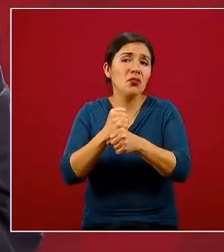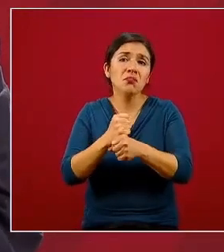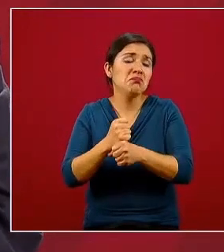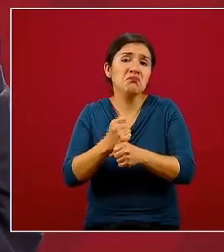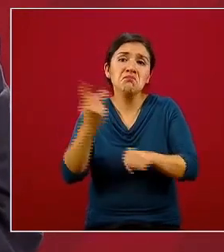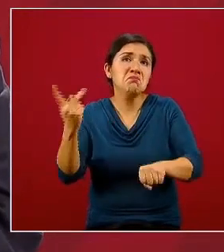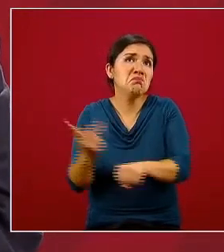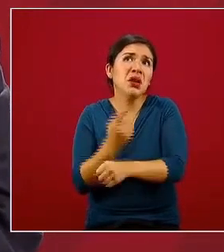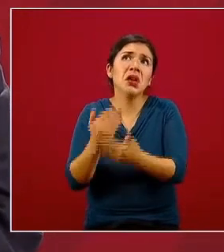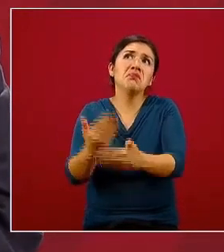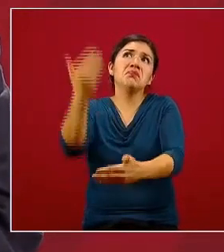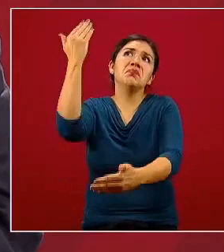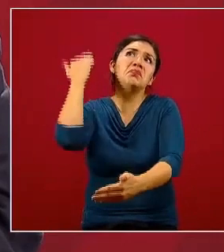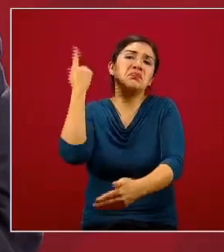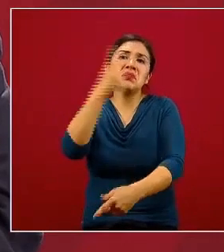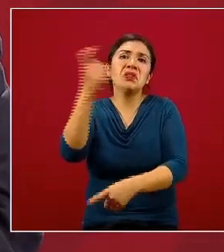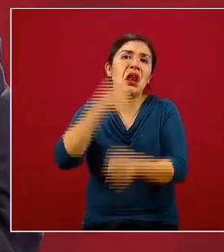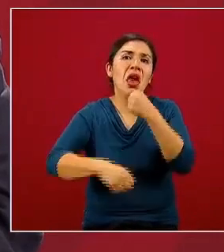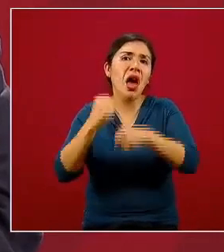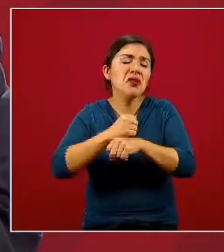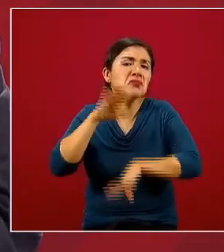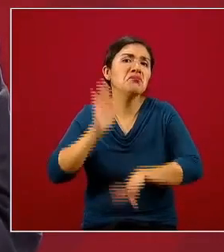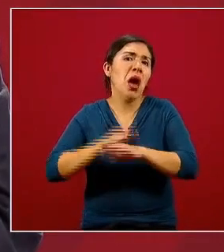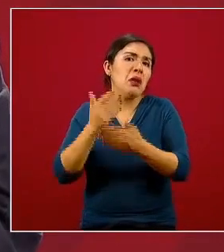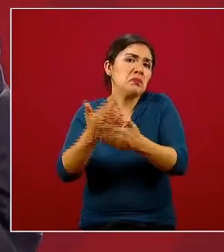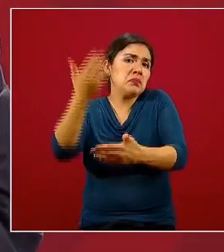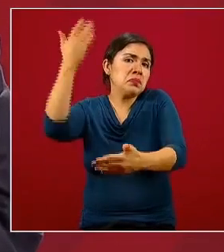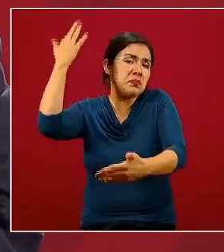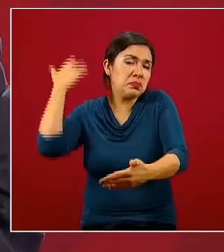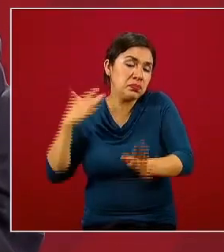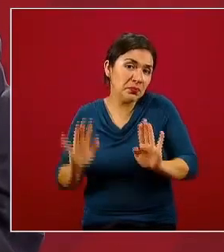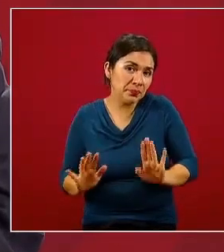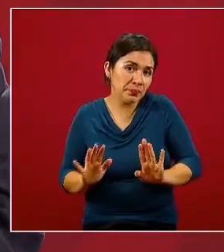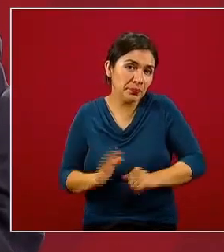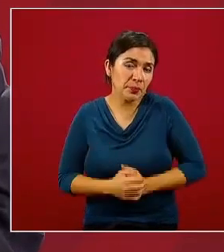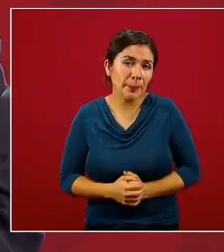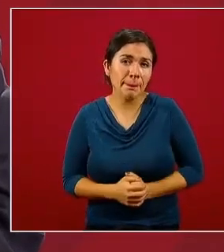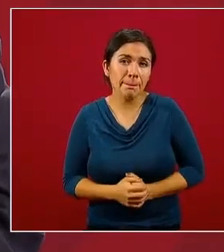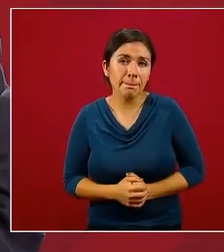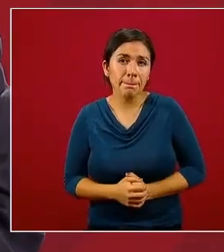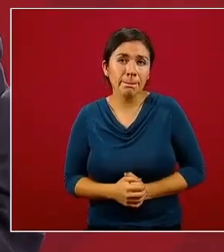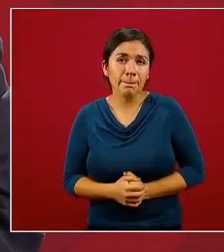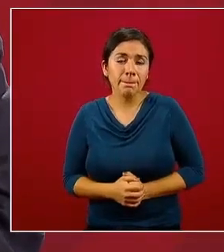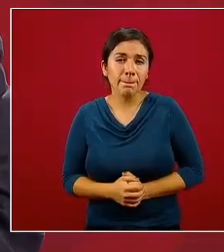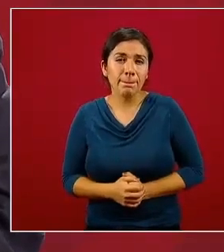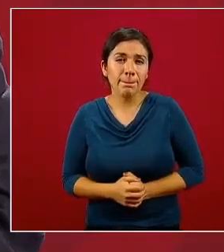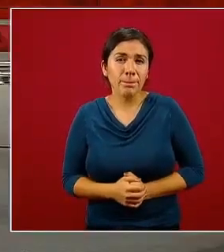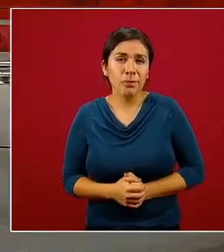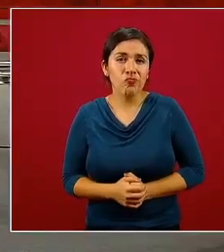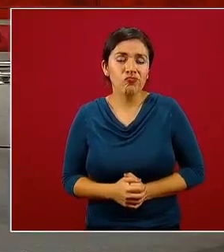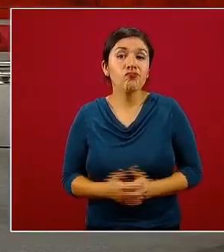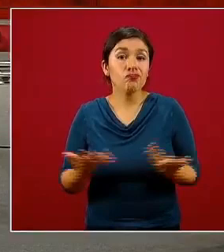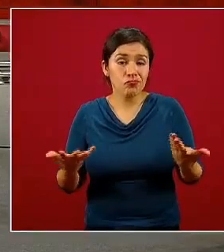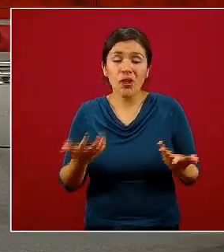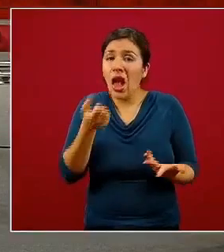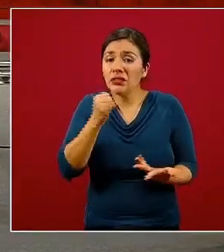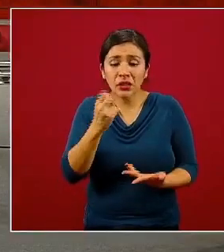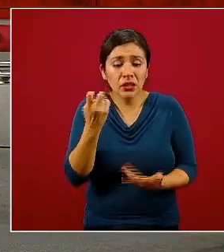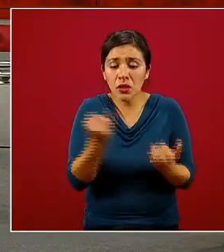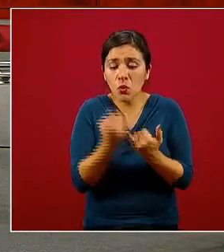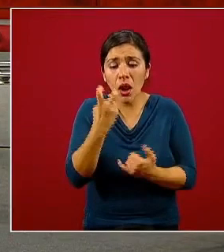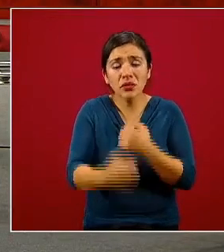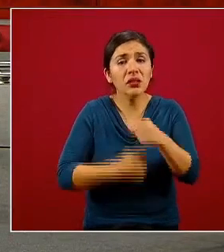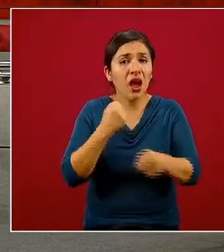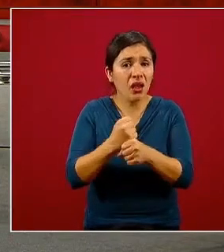hace posiblemente siglos, no sé si milenios, pero por lo menos siglos. Y va a ocurrir,